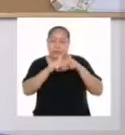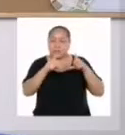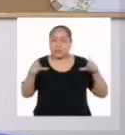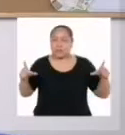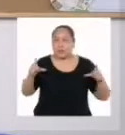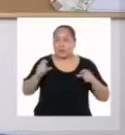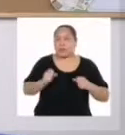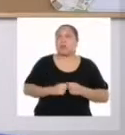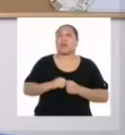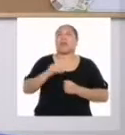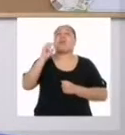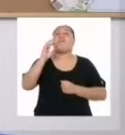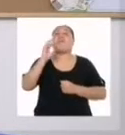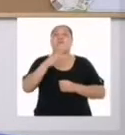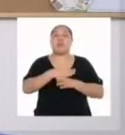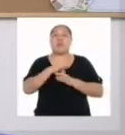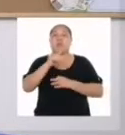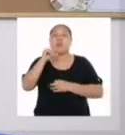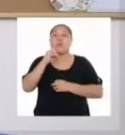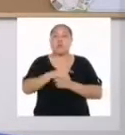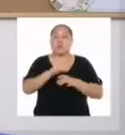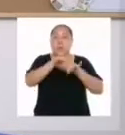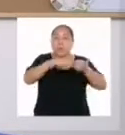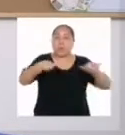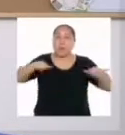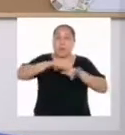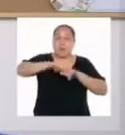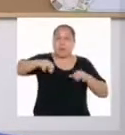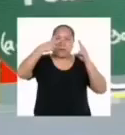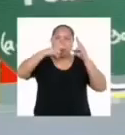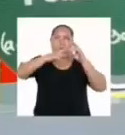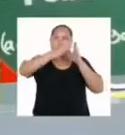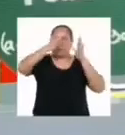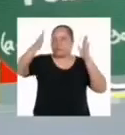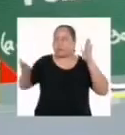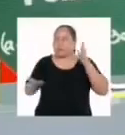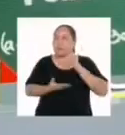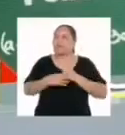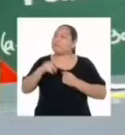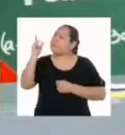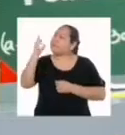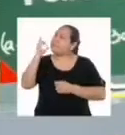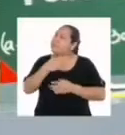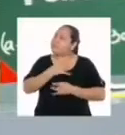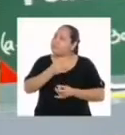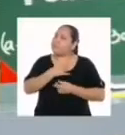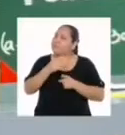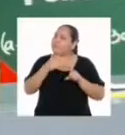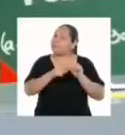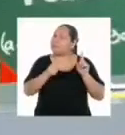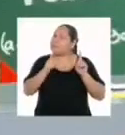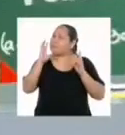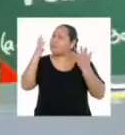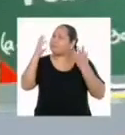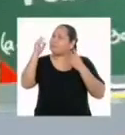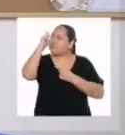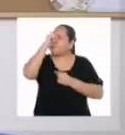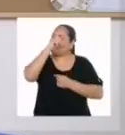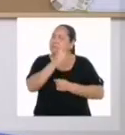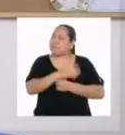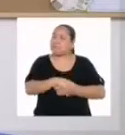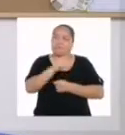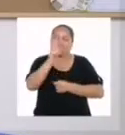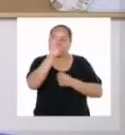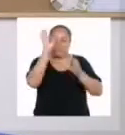usando estrategias, procedimientos para medir y orientarse en el espacio? Suena interesante, pero también un poco